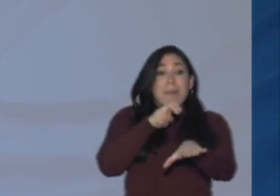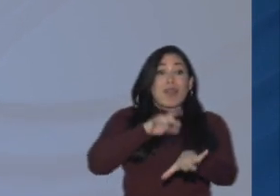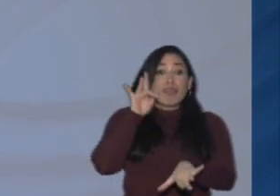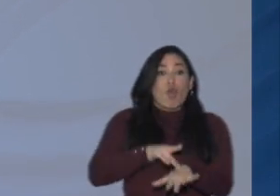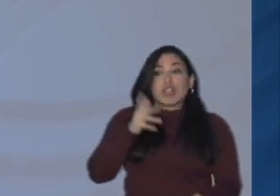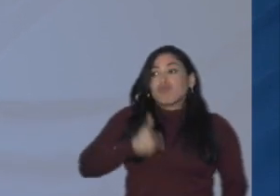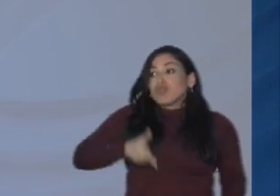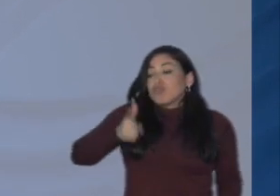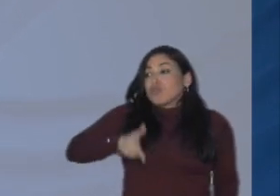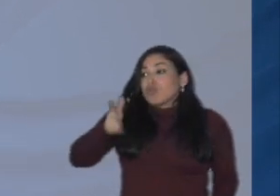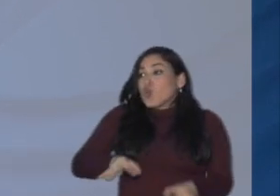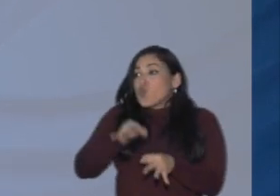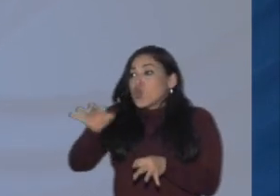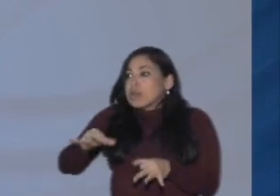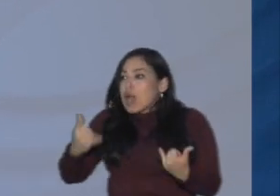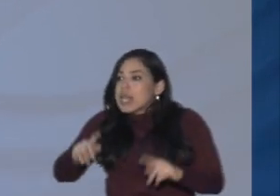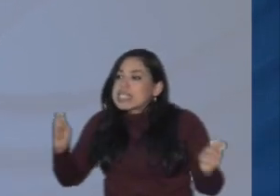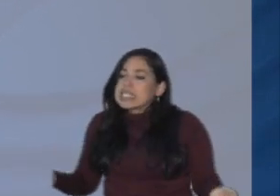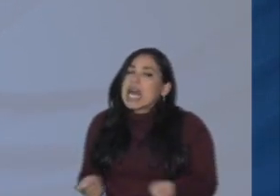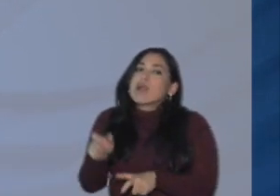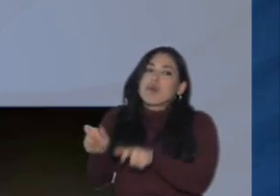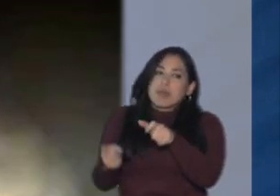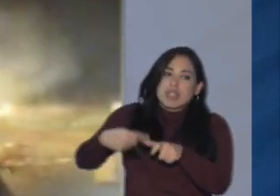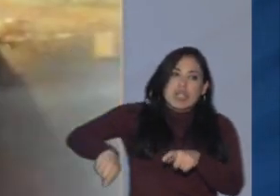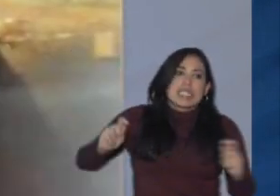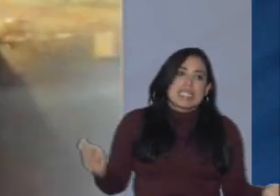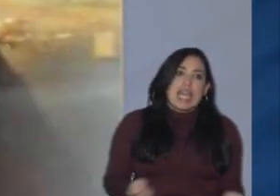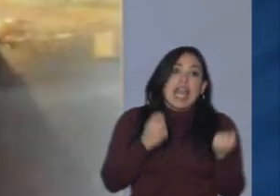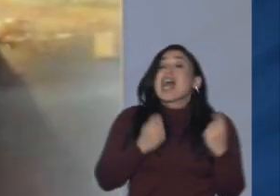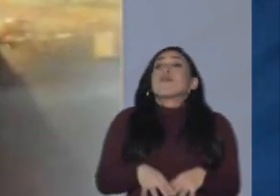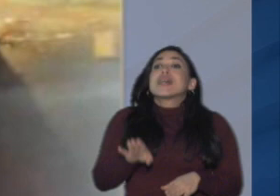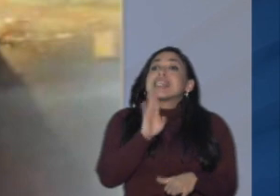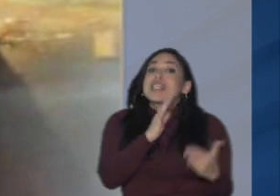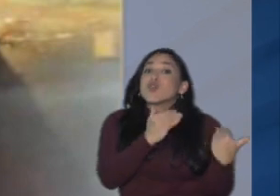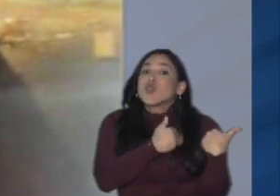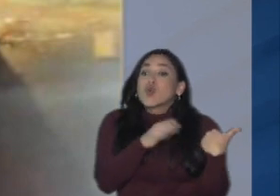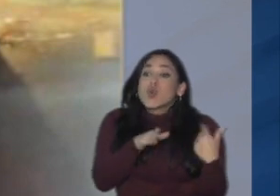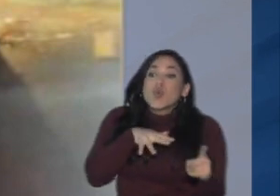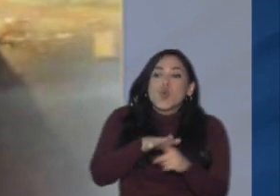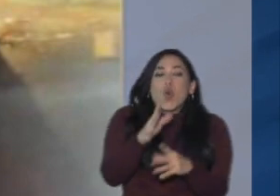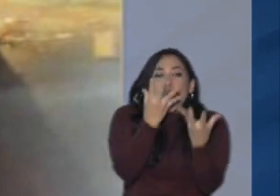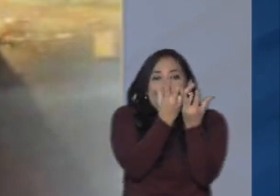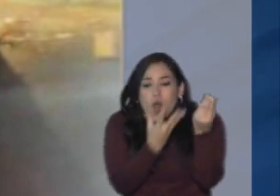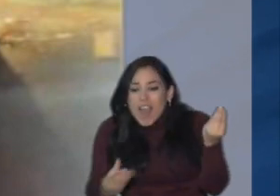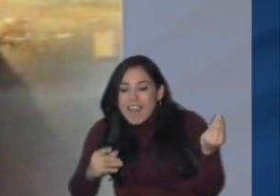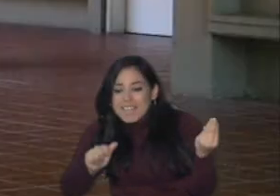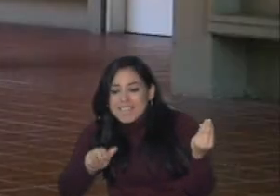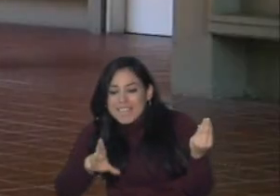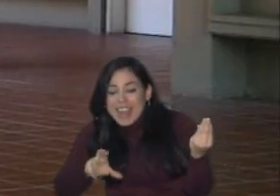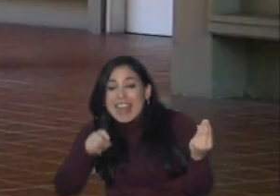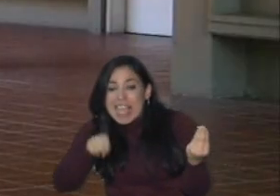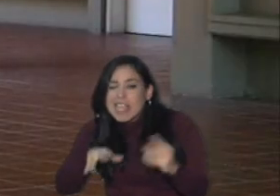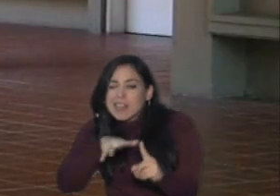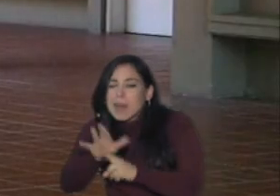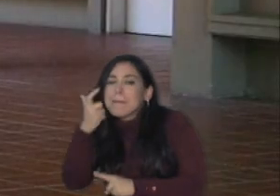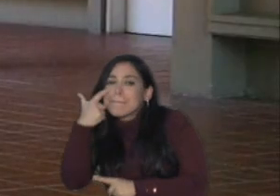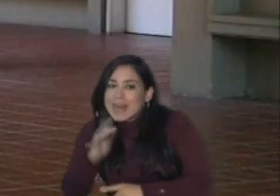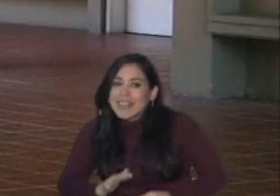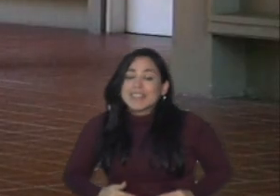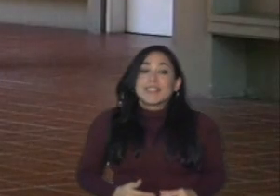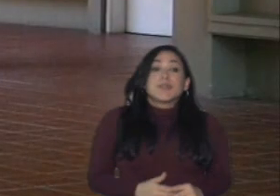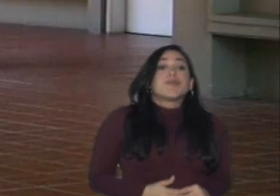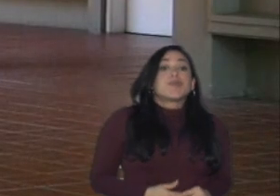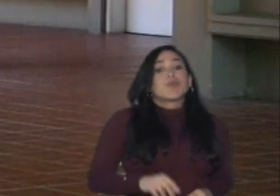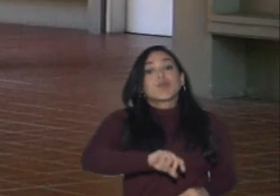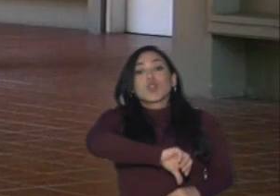pie hasta el pueblo y se encuentran fuera de peligro. Se presume que los responsables serían disidentes de las FARC. Y en